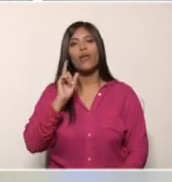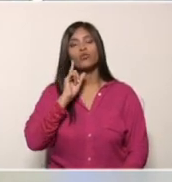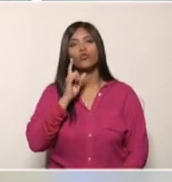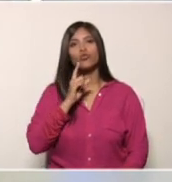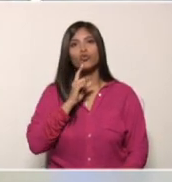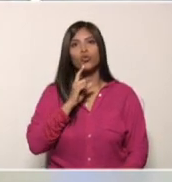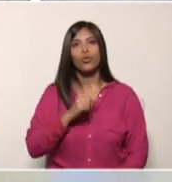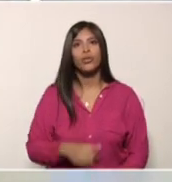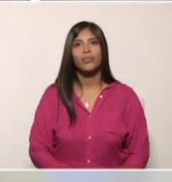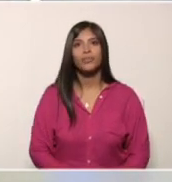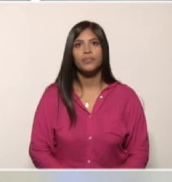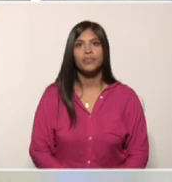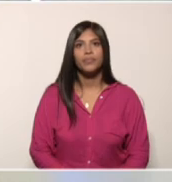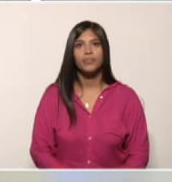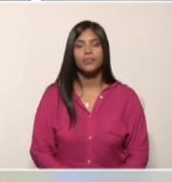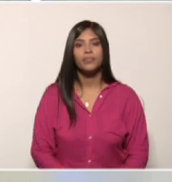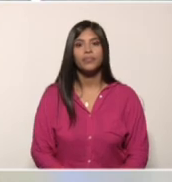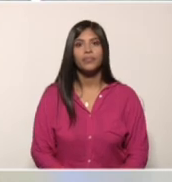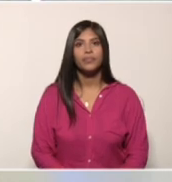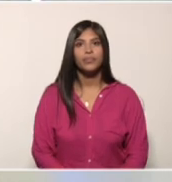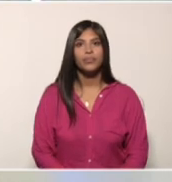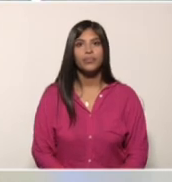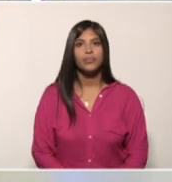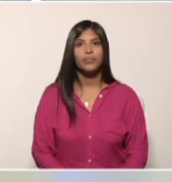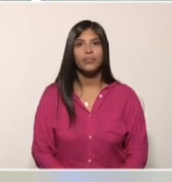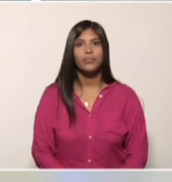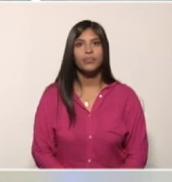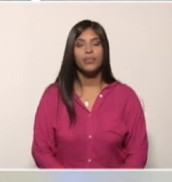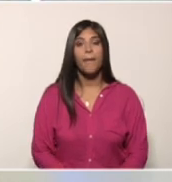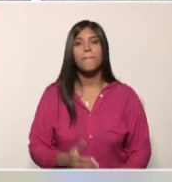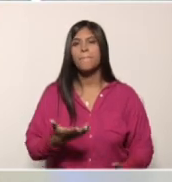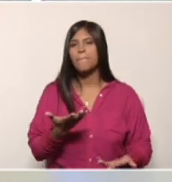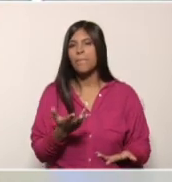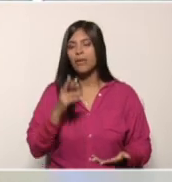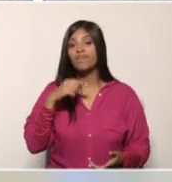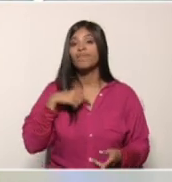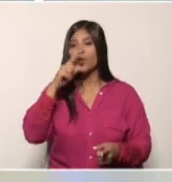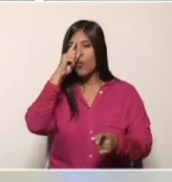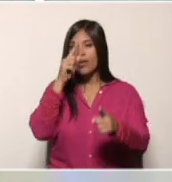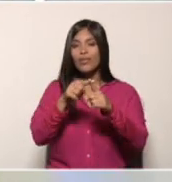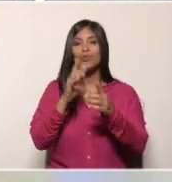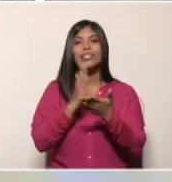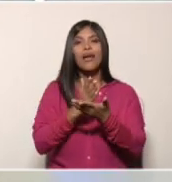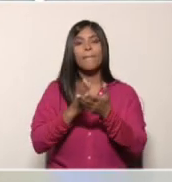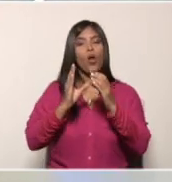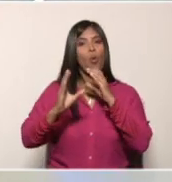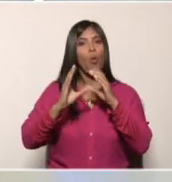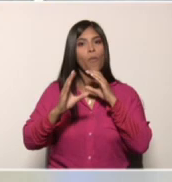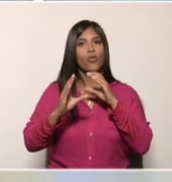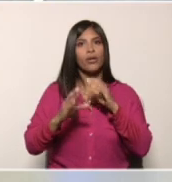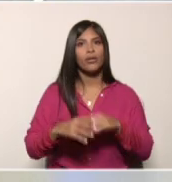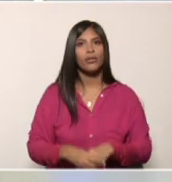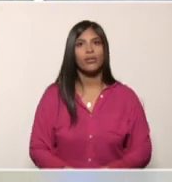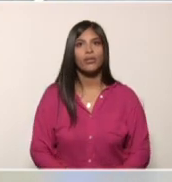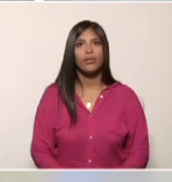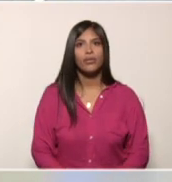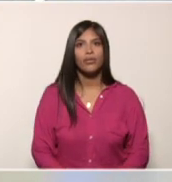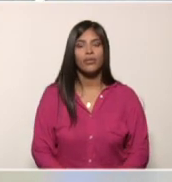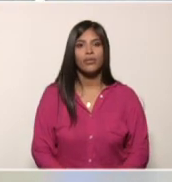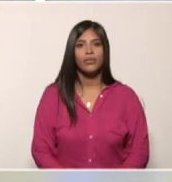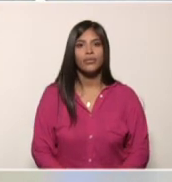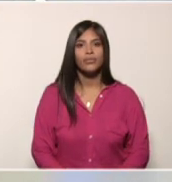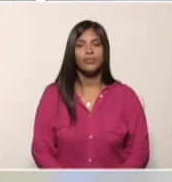alguna discapacidad auditiva para comunicarse. ¿Okay? Este lenguaje de señas